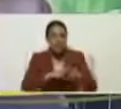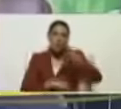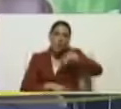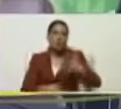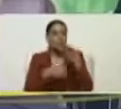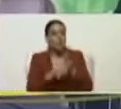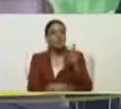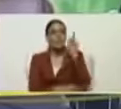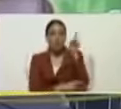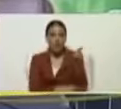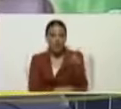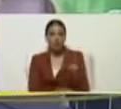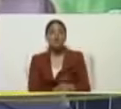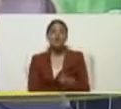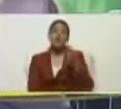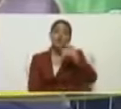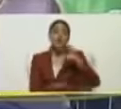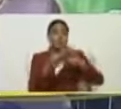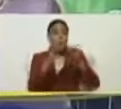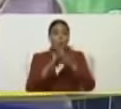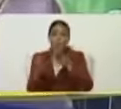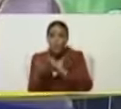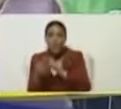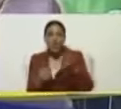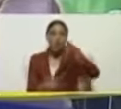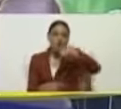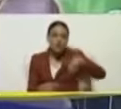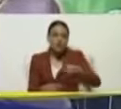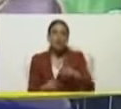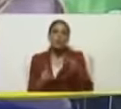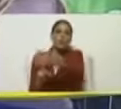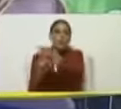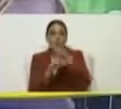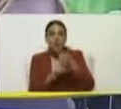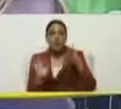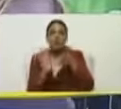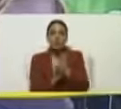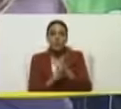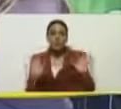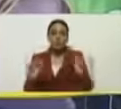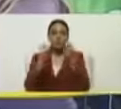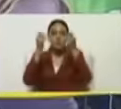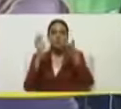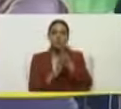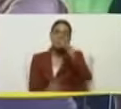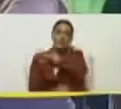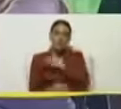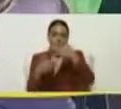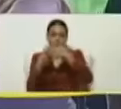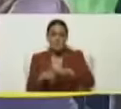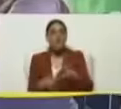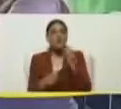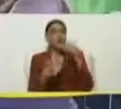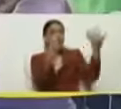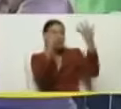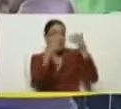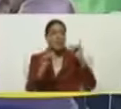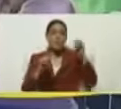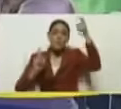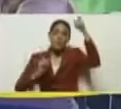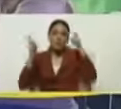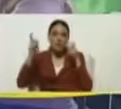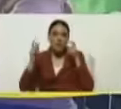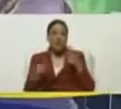confiamos en usted. Es la comuna, la vía por donde usted va a lograr consolidar el socialismo, como lo dijo el presidente Chávez, a